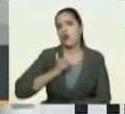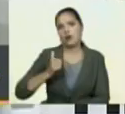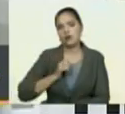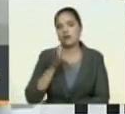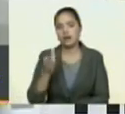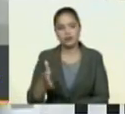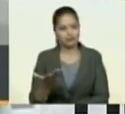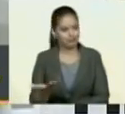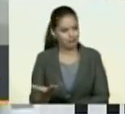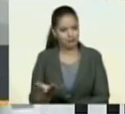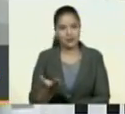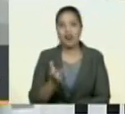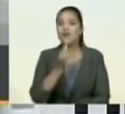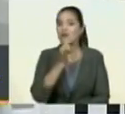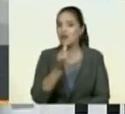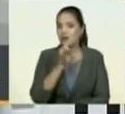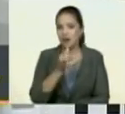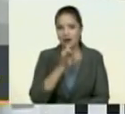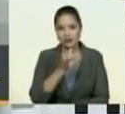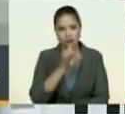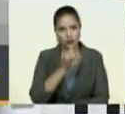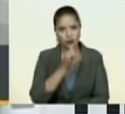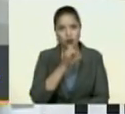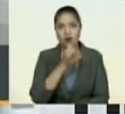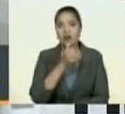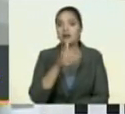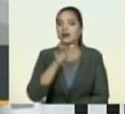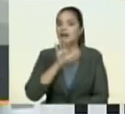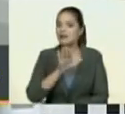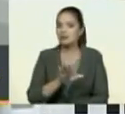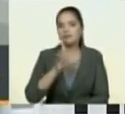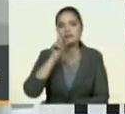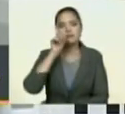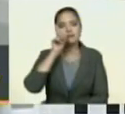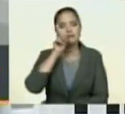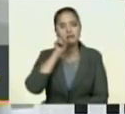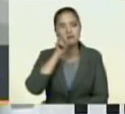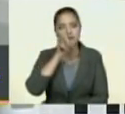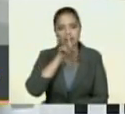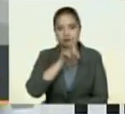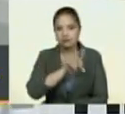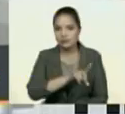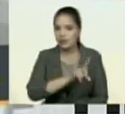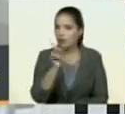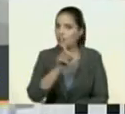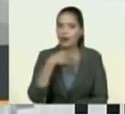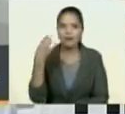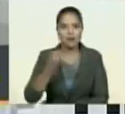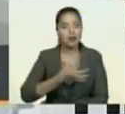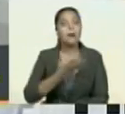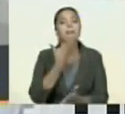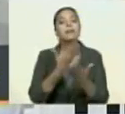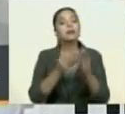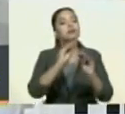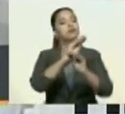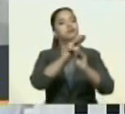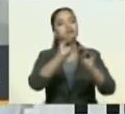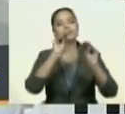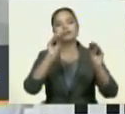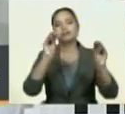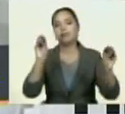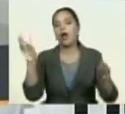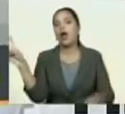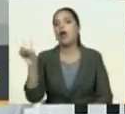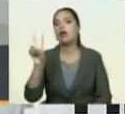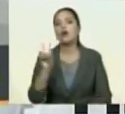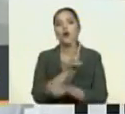venezolana. Esas noticias que salgan de esta manera son falsas. Les pido a las venezolanas, les pedimos a